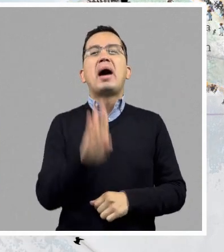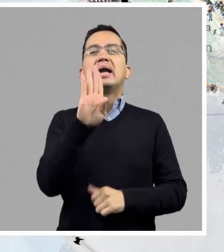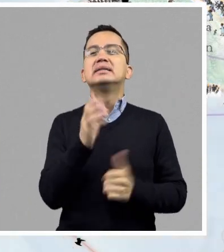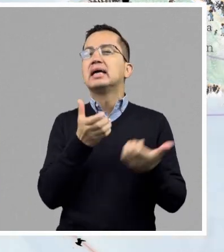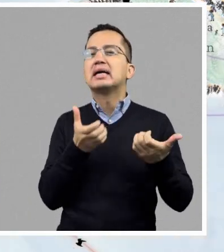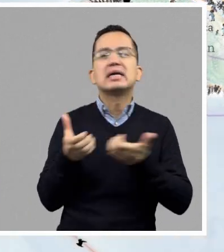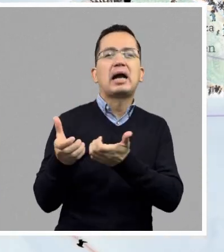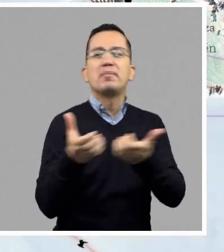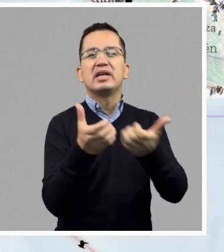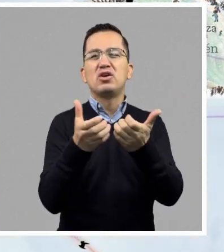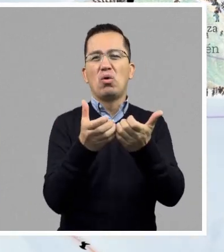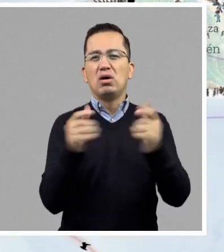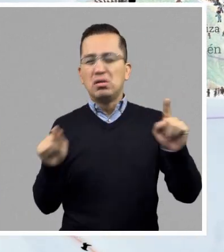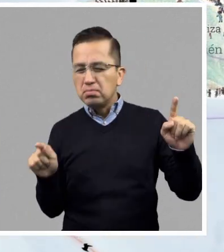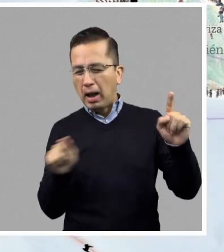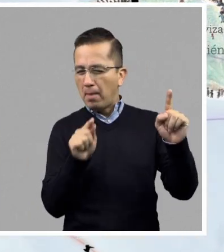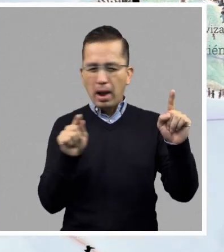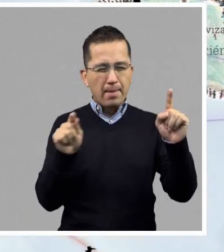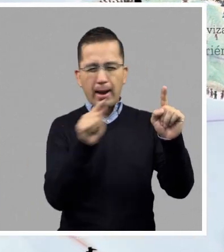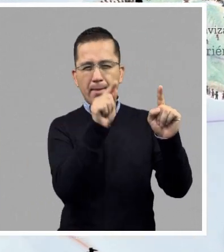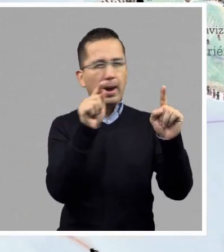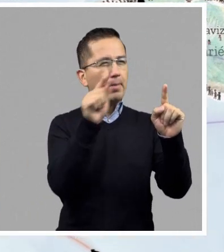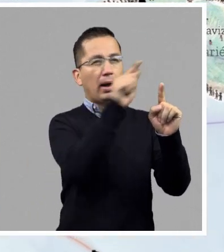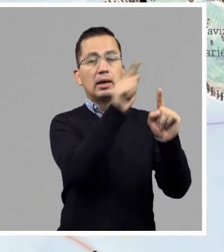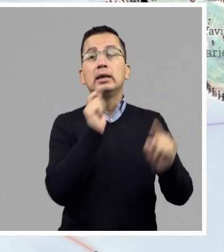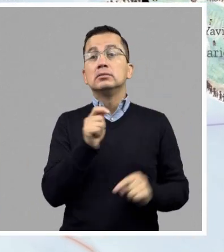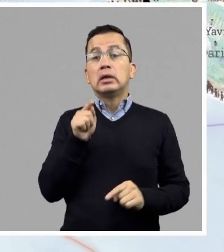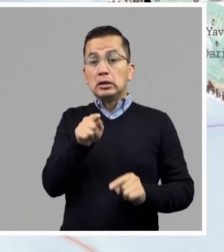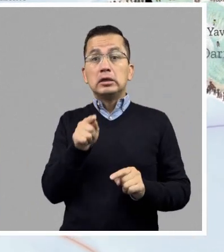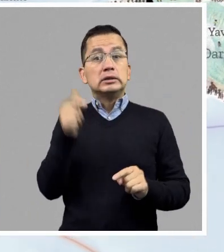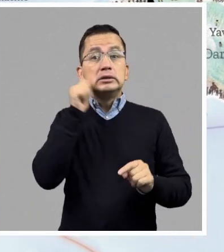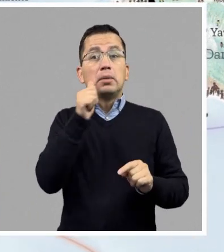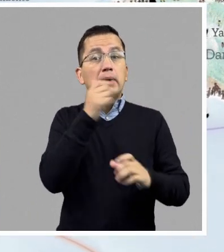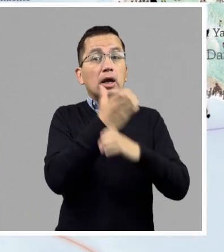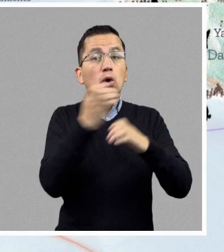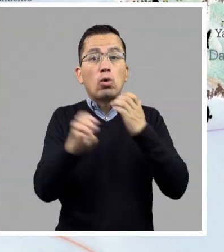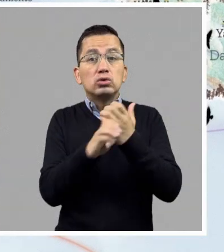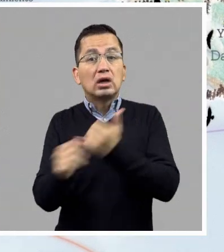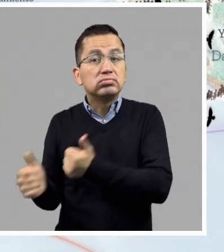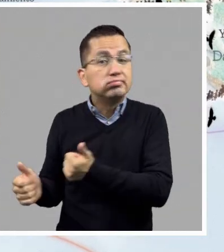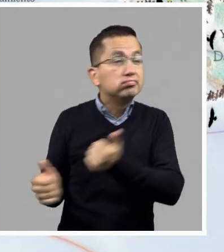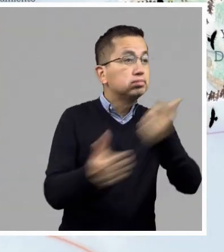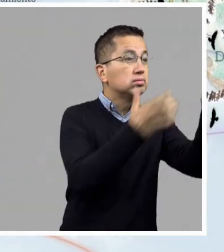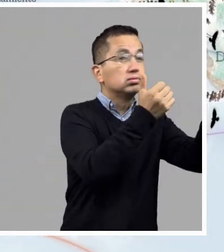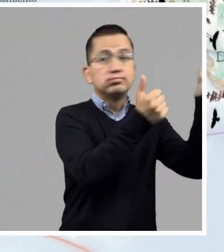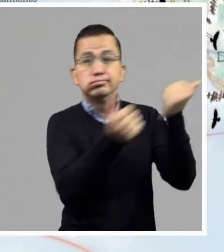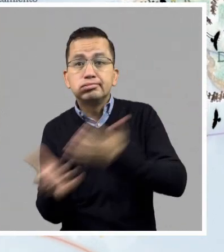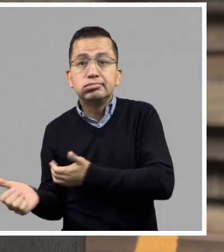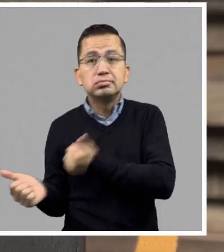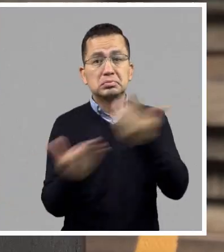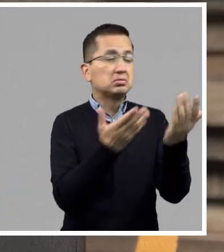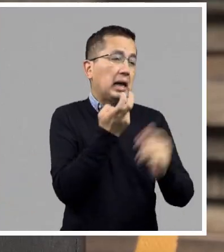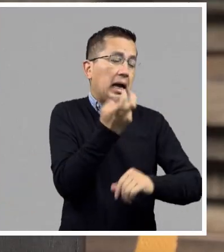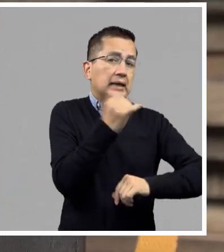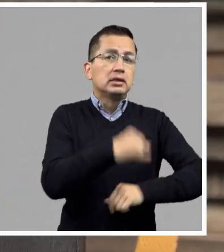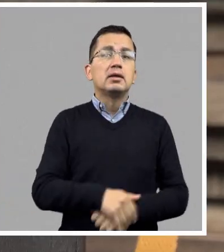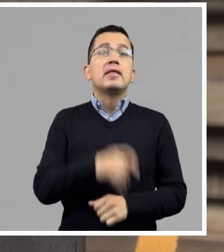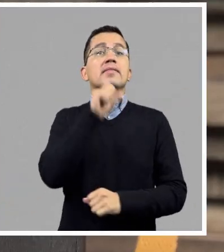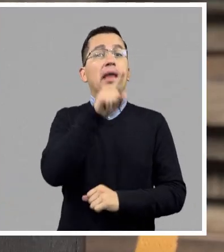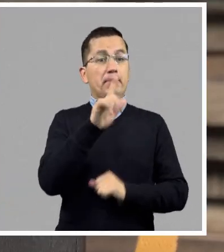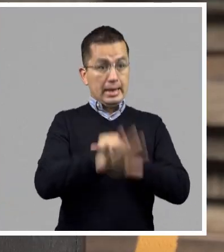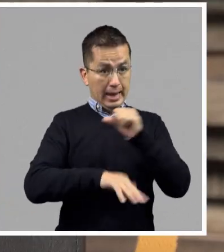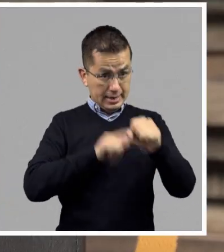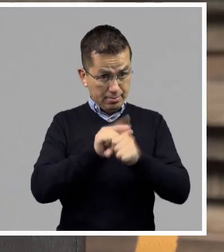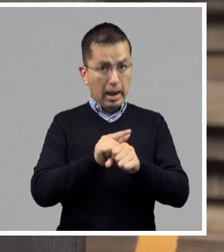longitudinal y un lugar por donde pasan cosas no de un lugar para otro incluyendo muchas aves y animales bueno en Panamá